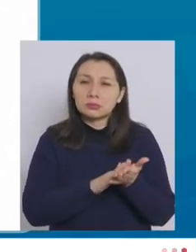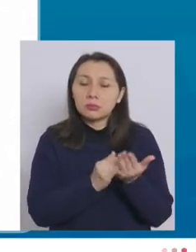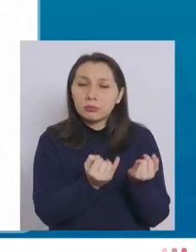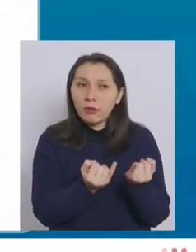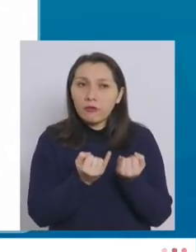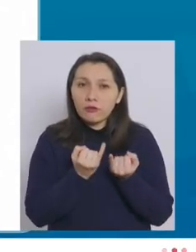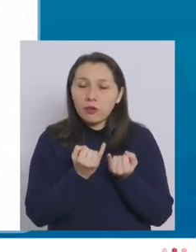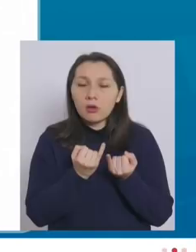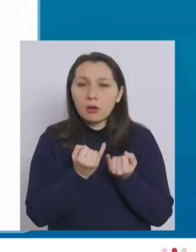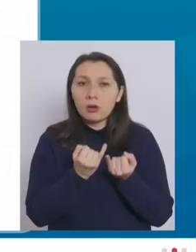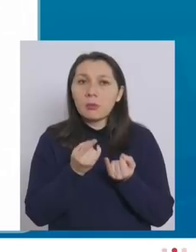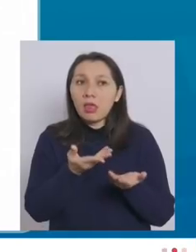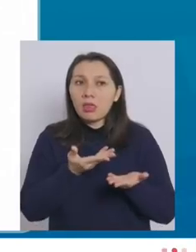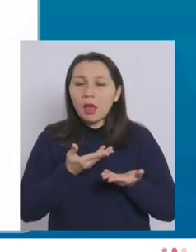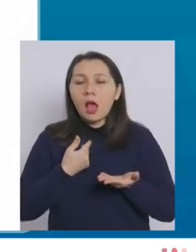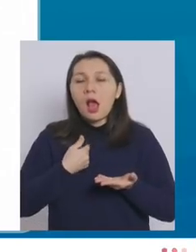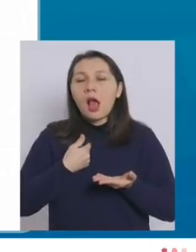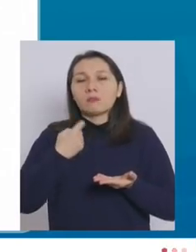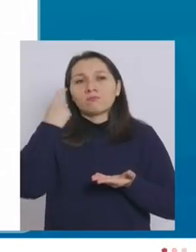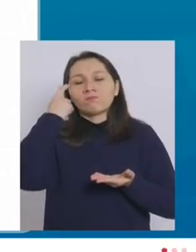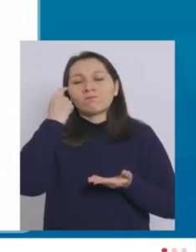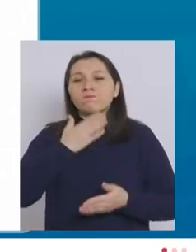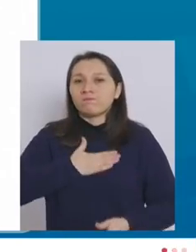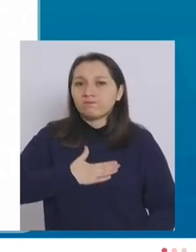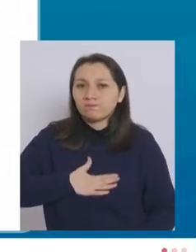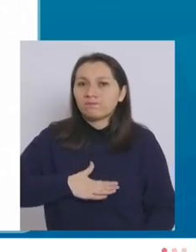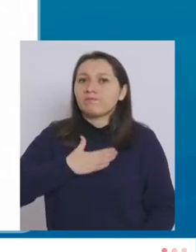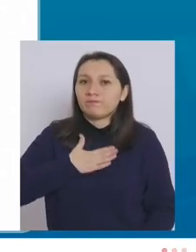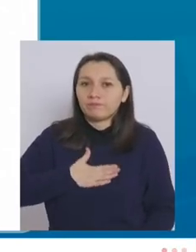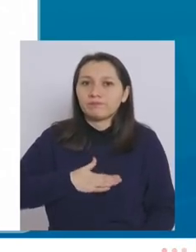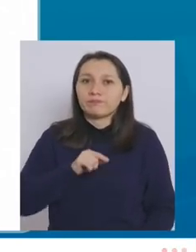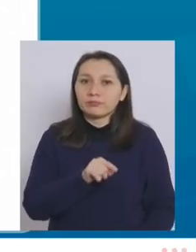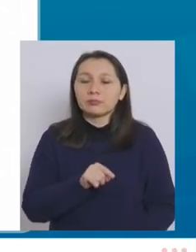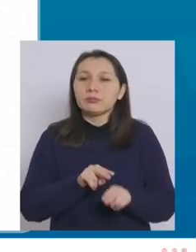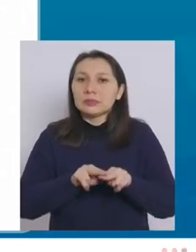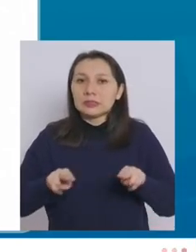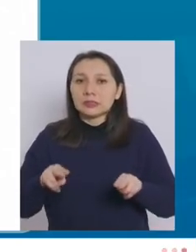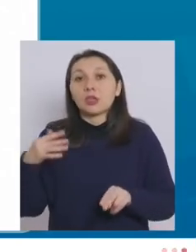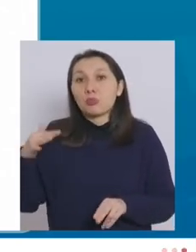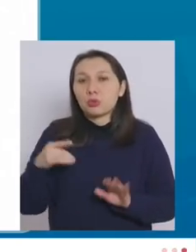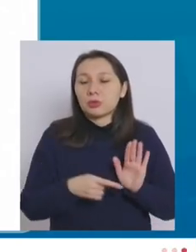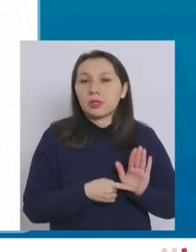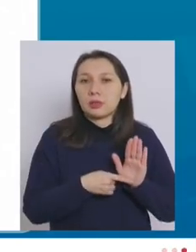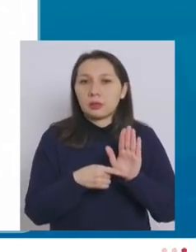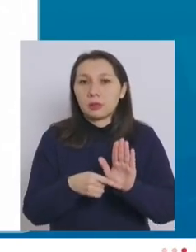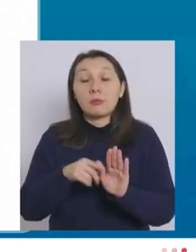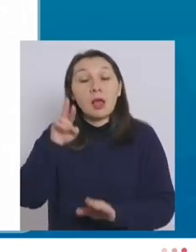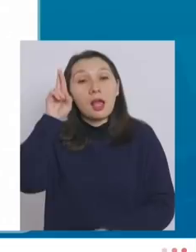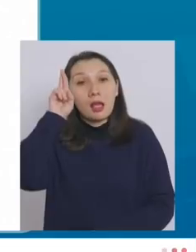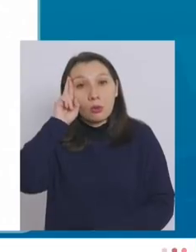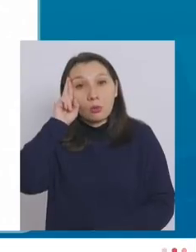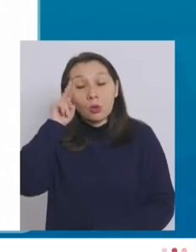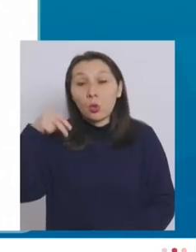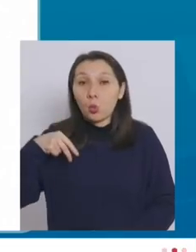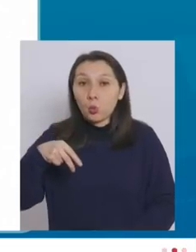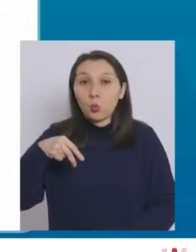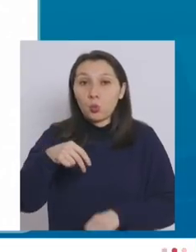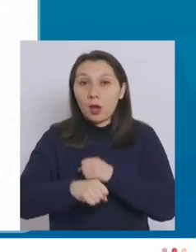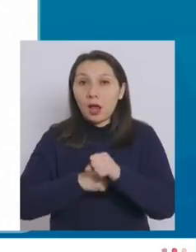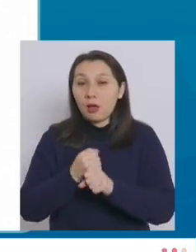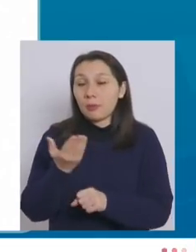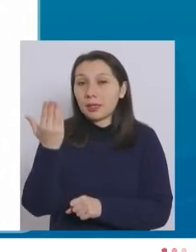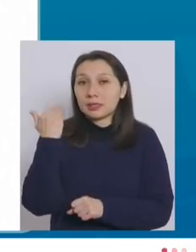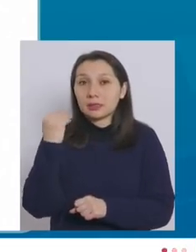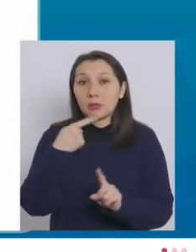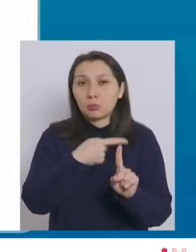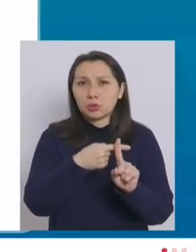índice que nos da cierta tranquilidad y que obviamente es muy importante destacarlo. Hay que recordar que en junio del año pasado la